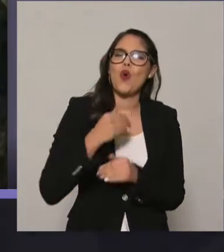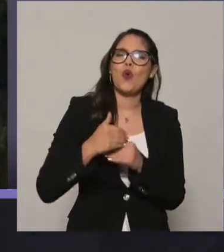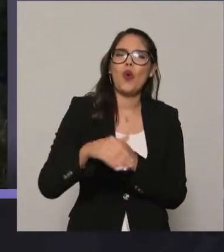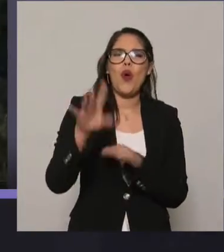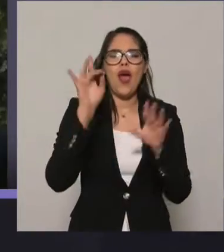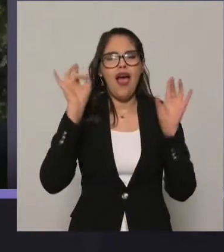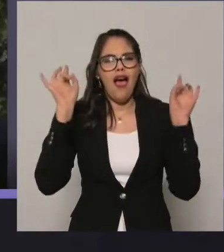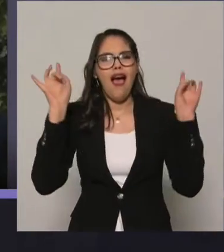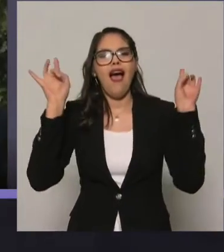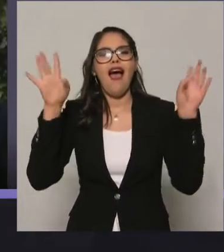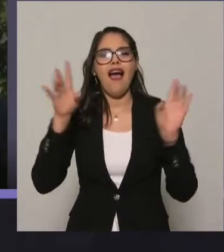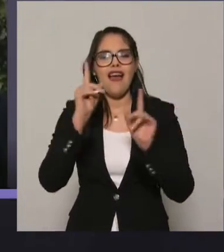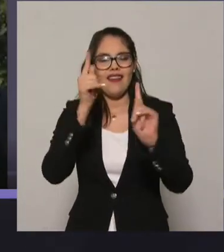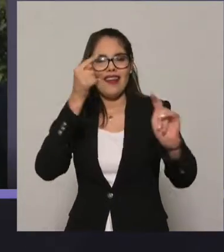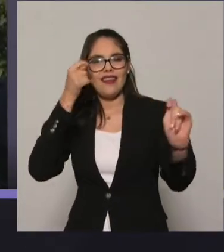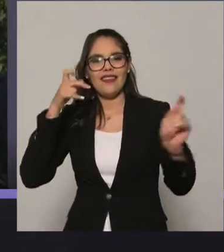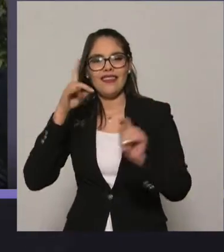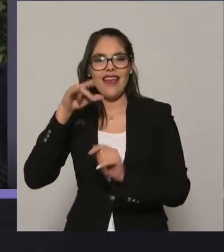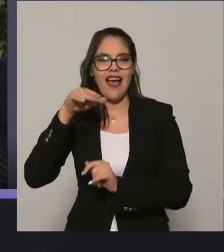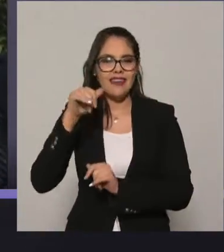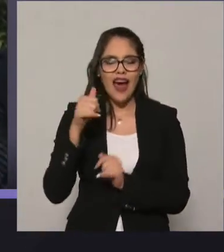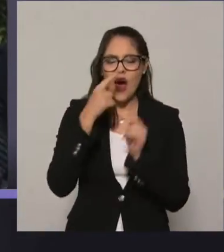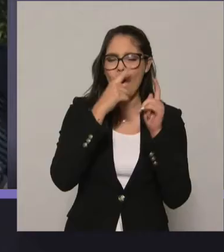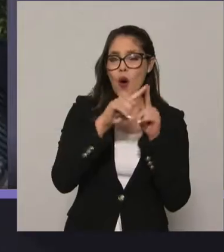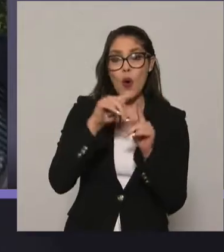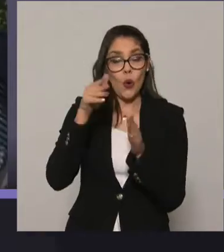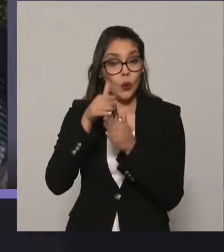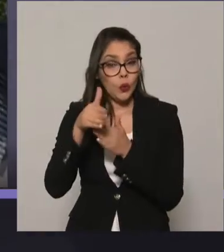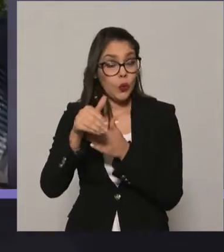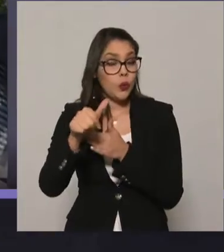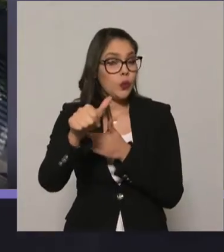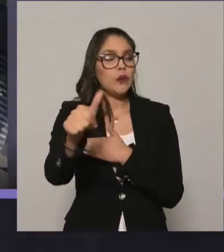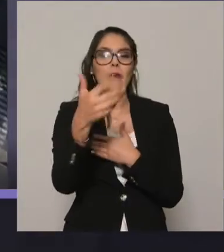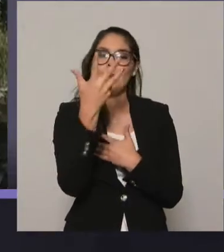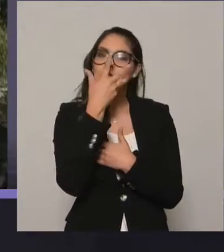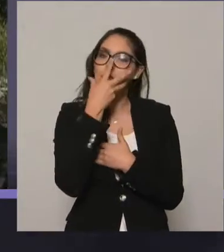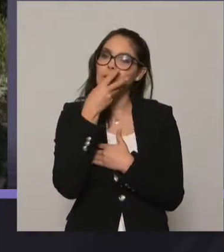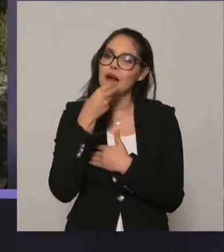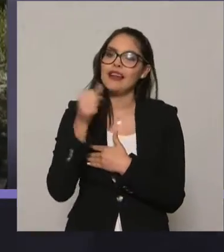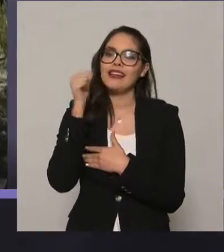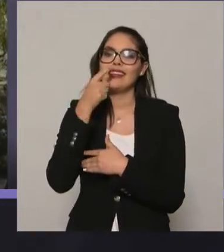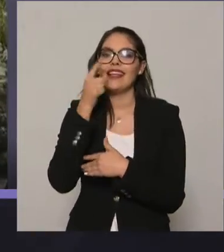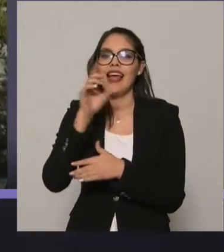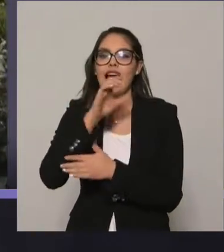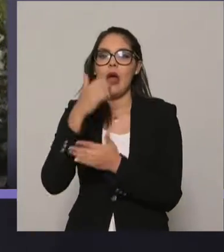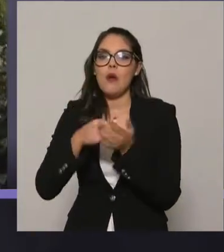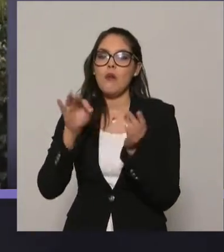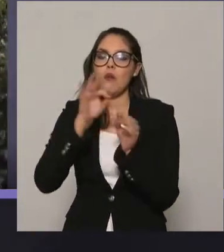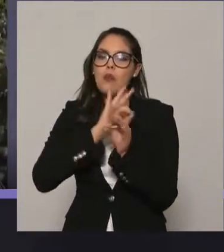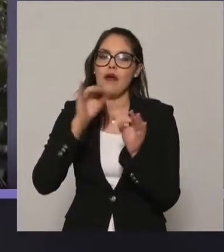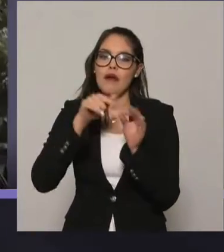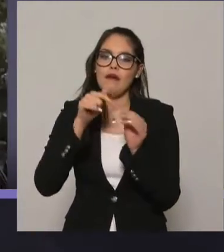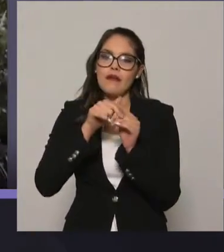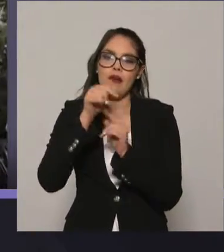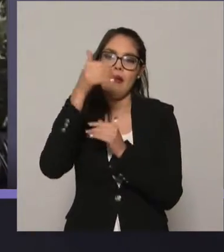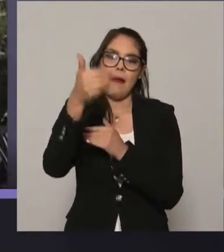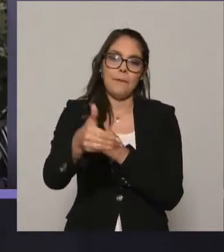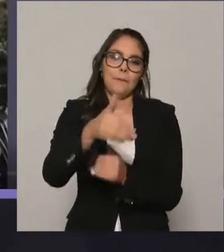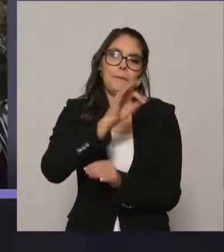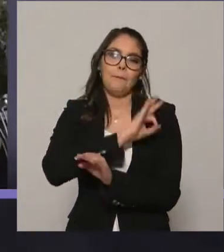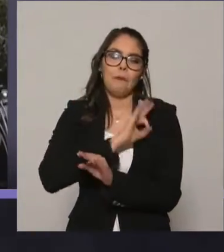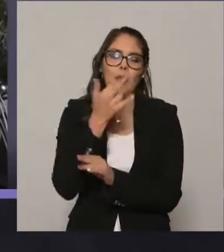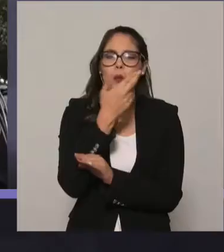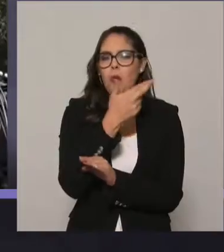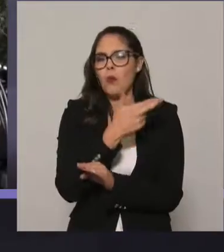con la Diana Cazadora, etc. Ese puede ser un recorrido muy, muy bonito. Claro que lo terminas, como dijimos, en algún restaurante, en alguna